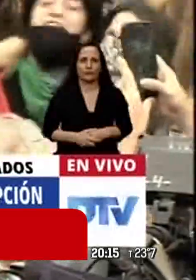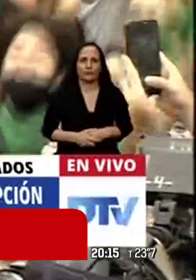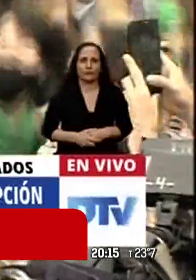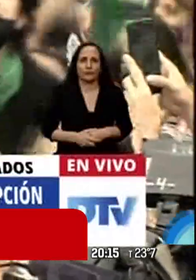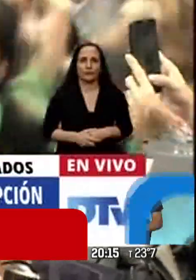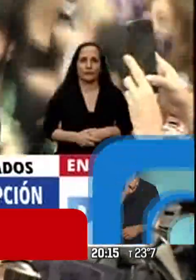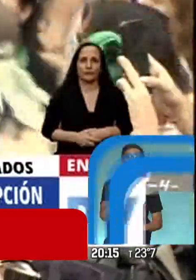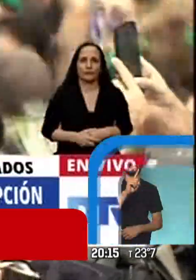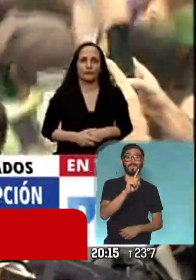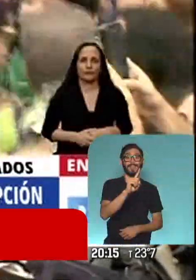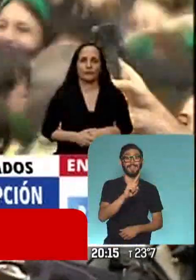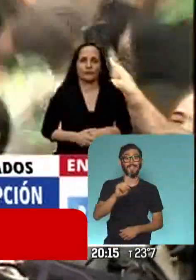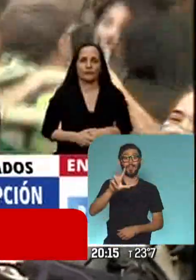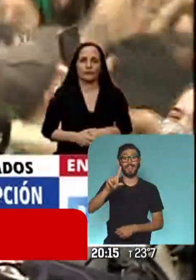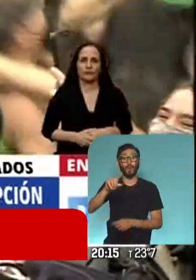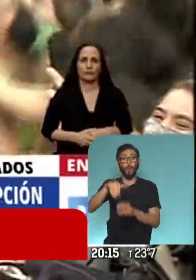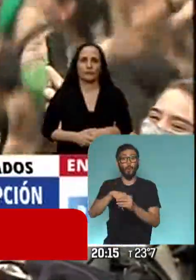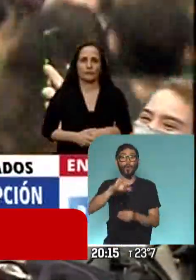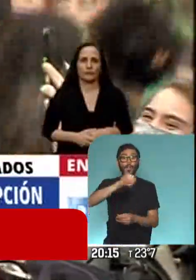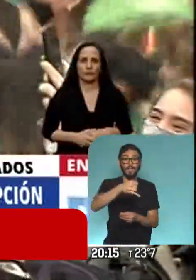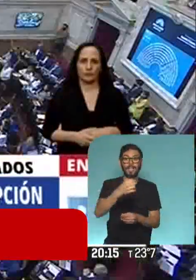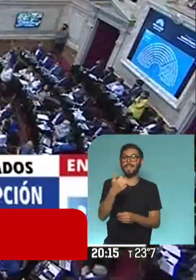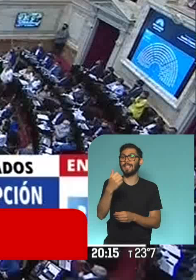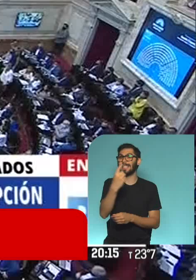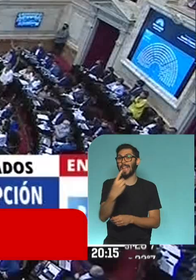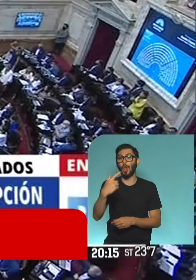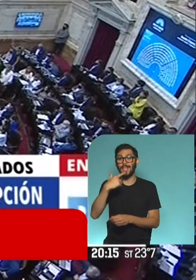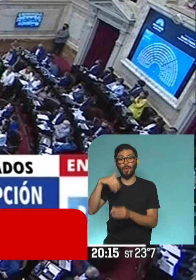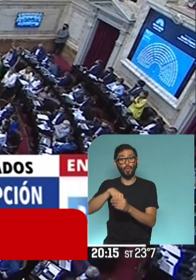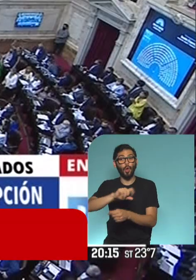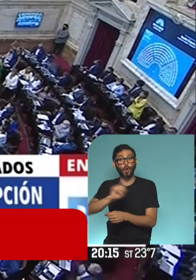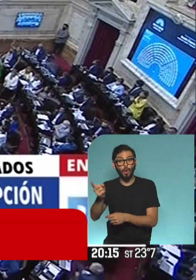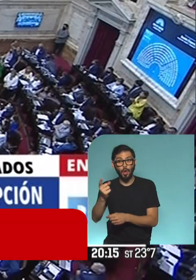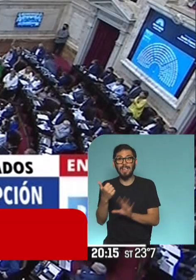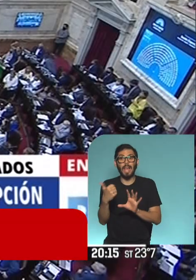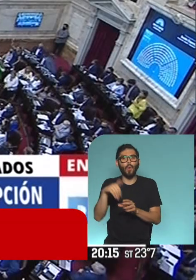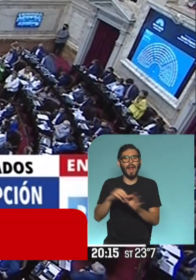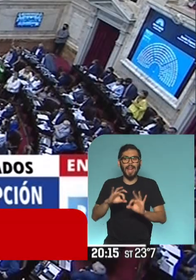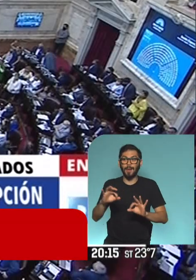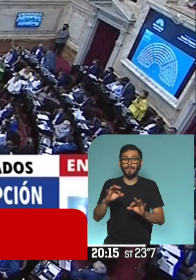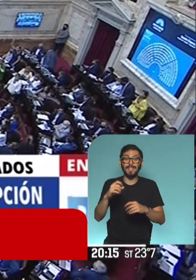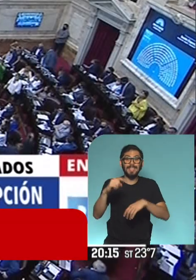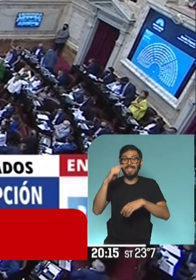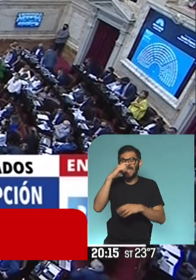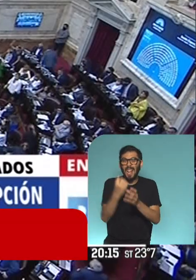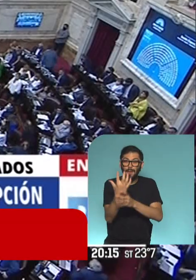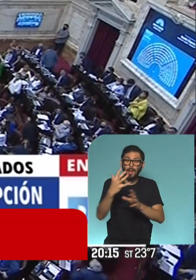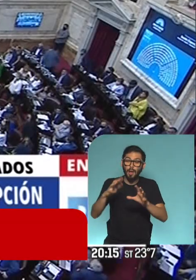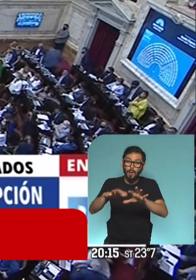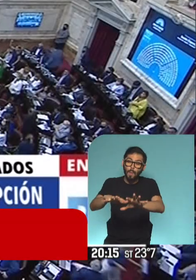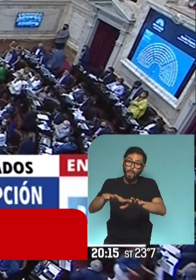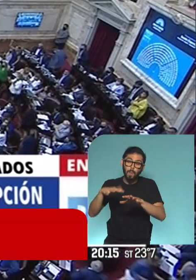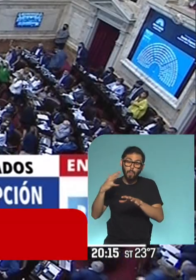...131 votos a favor, 117 en contra, 6 abstenciones, 7:23 de la mañana. La Plaza del Congreso estaba de esa forma, el recinto